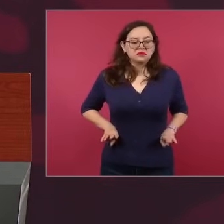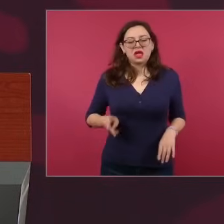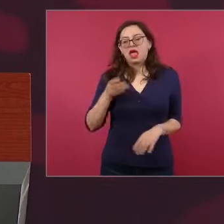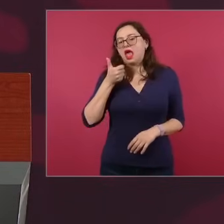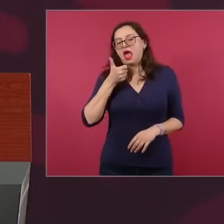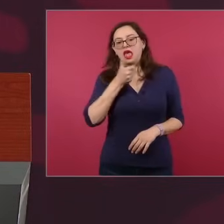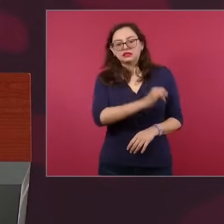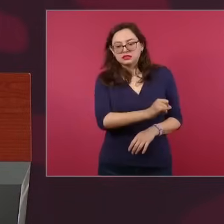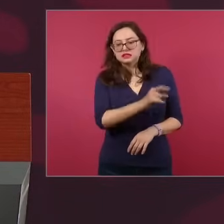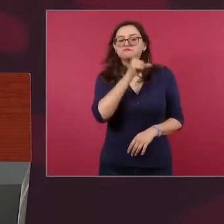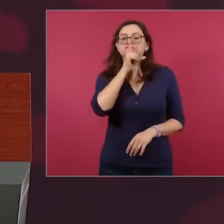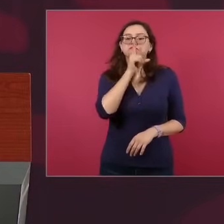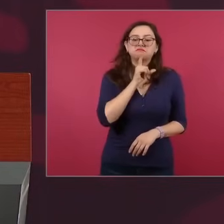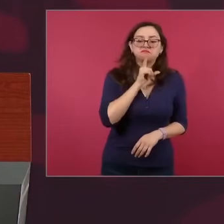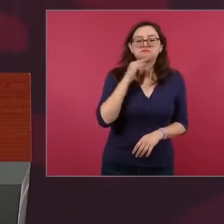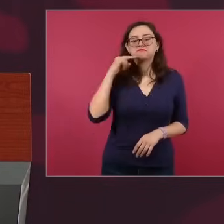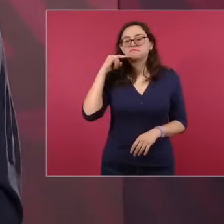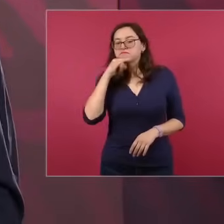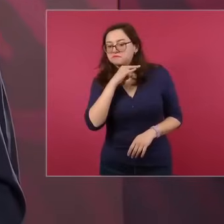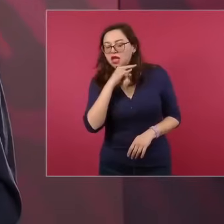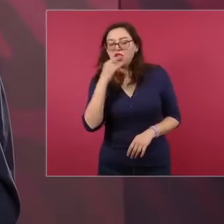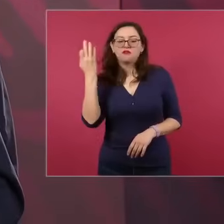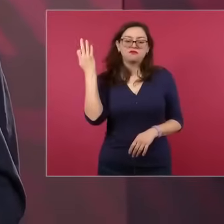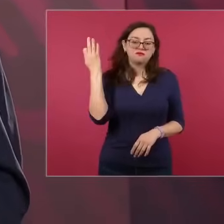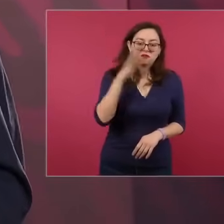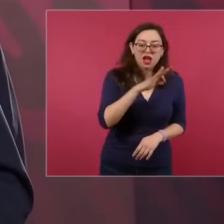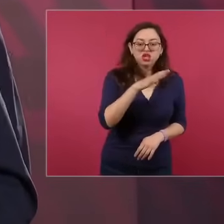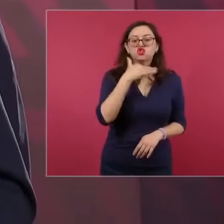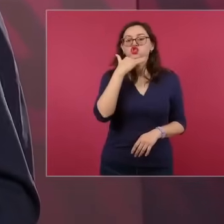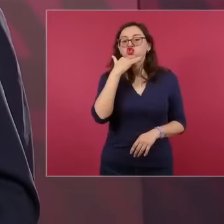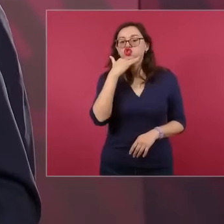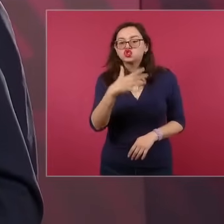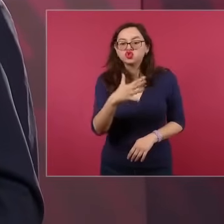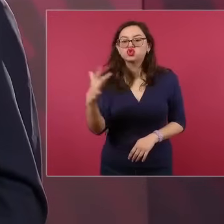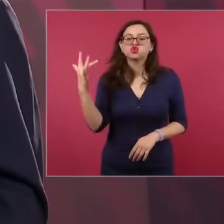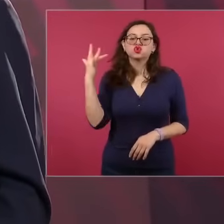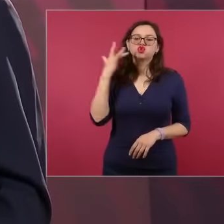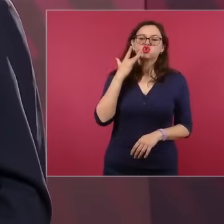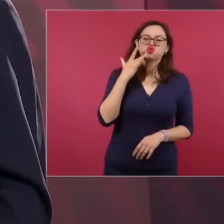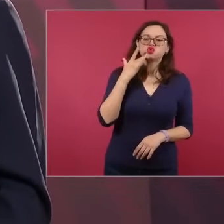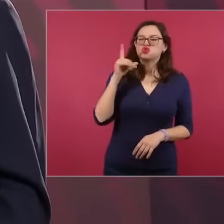Son muy falsarios, muy hipócritas, muy corruptos, clasistas, racistas.